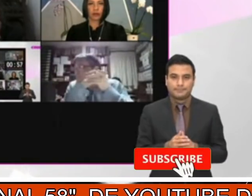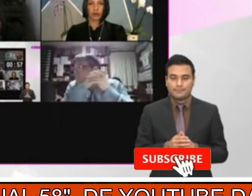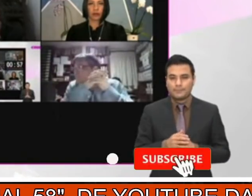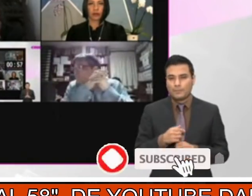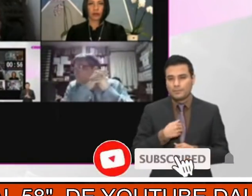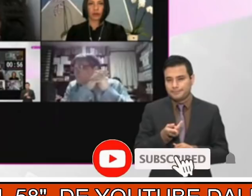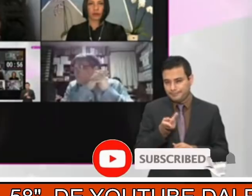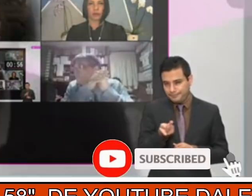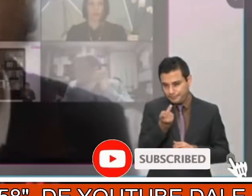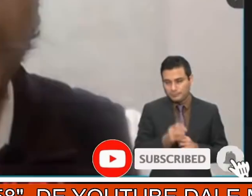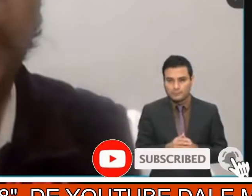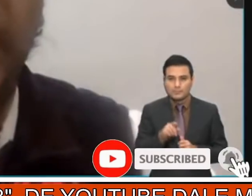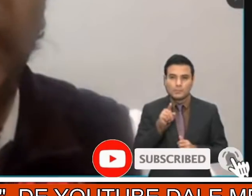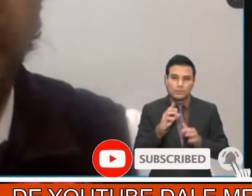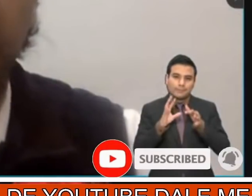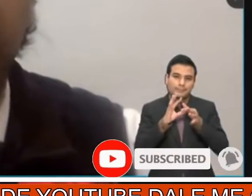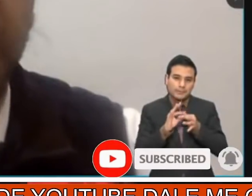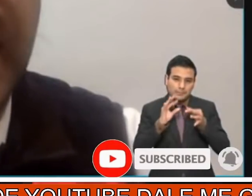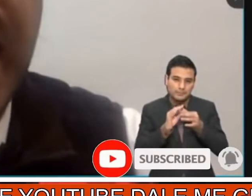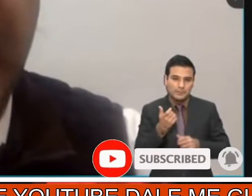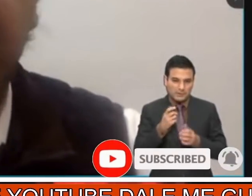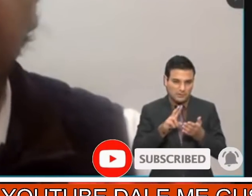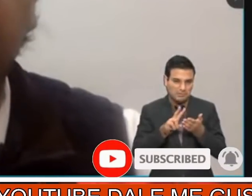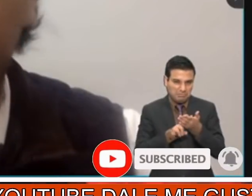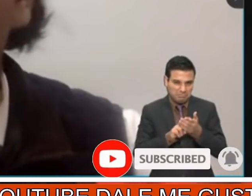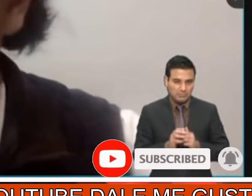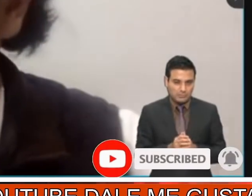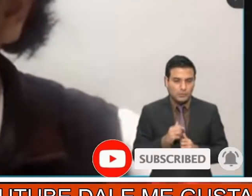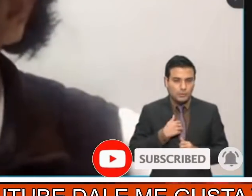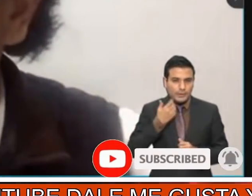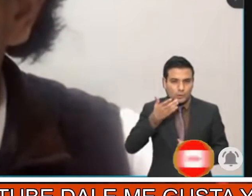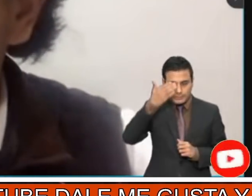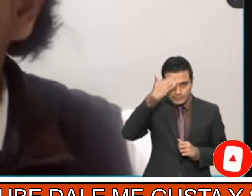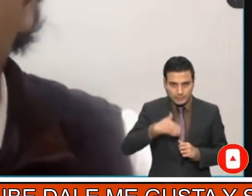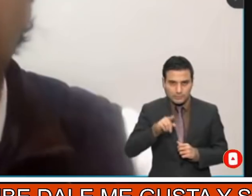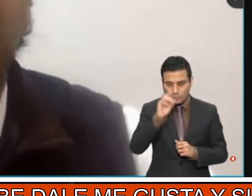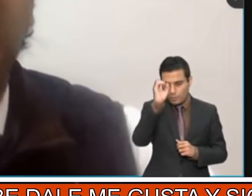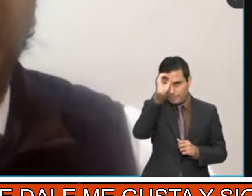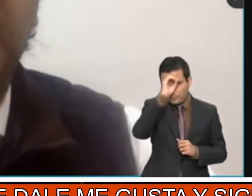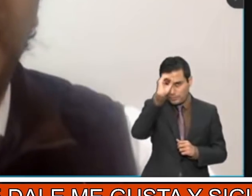Ha hablado sobre el monto y yo quisiera saber su opinión,